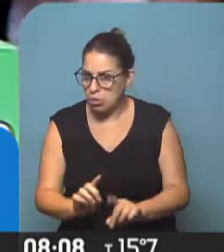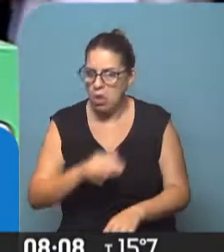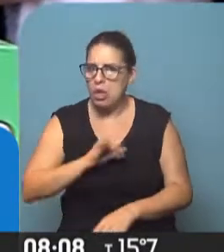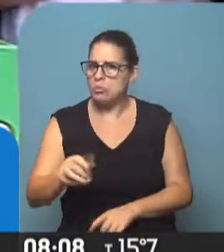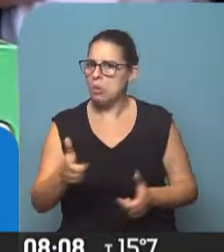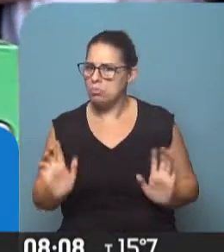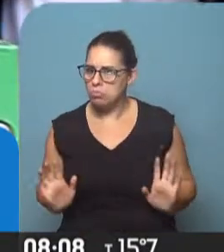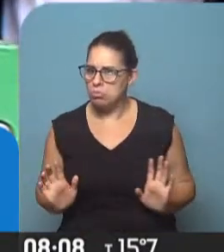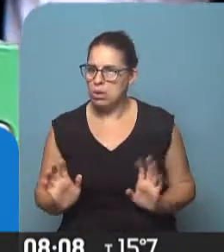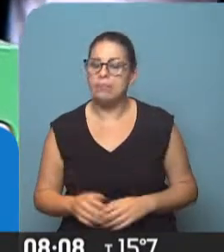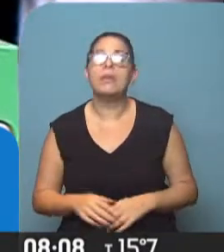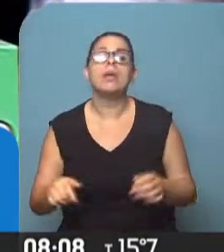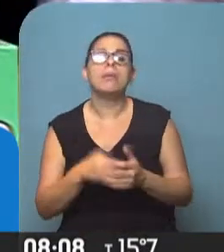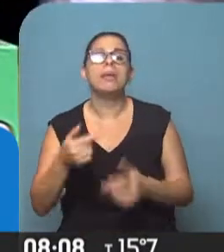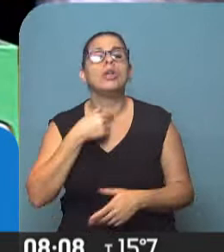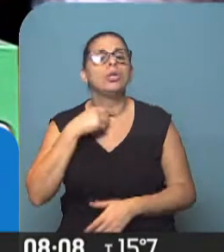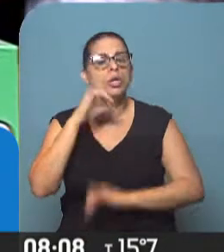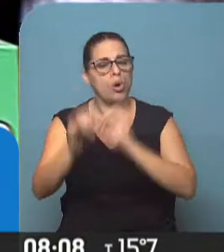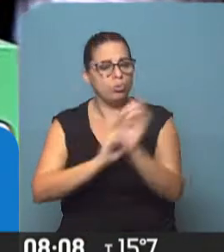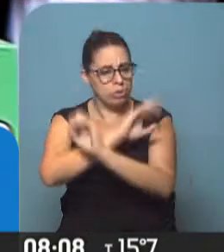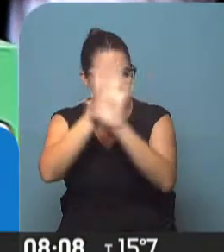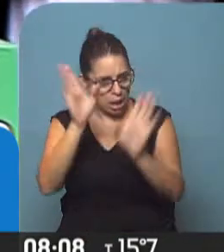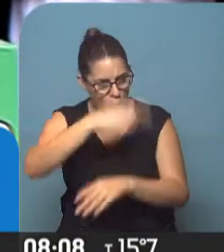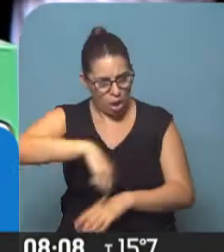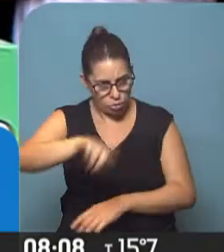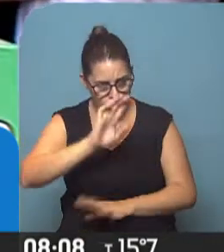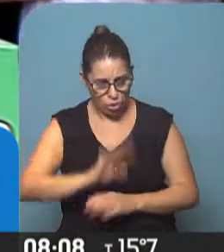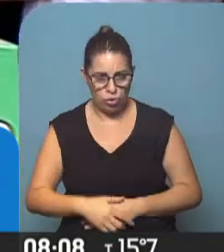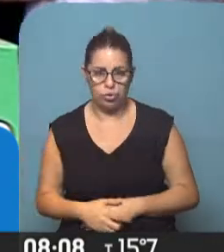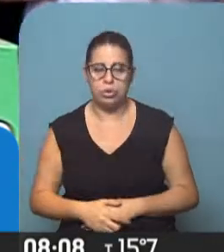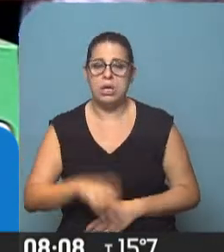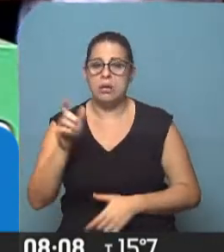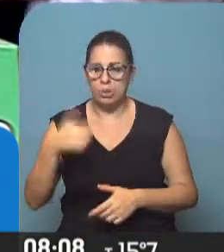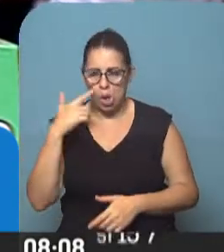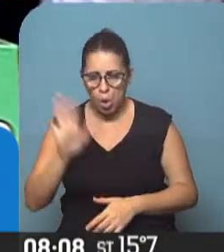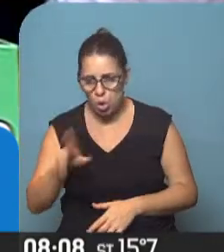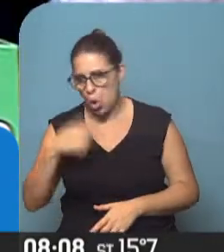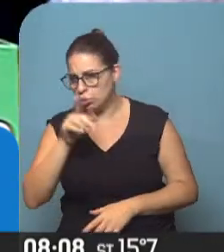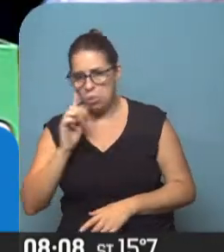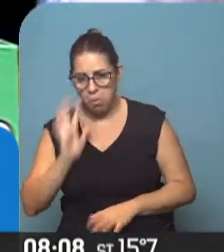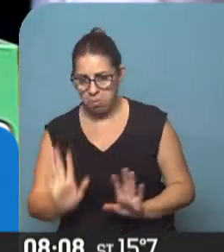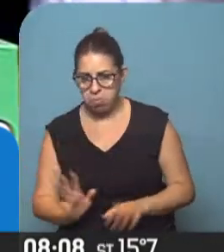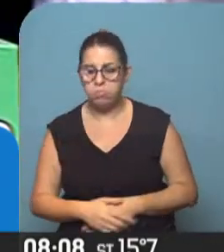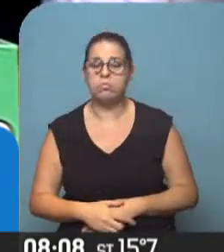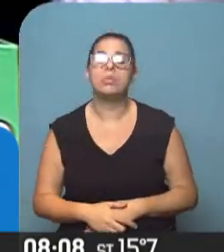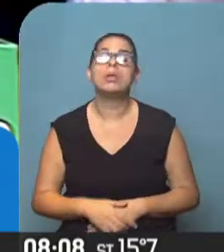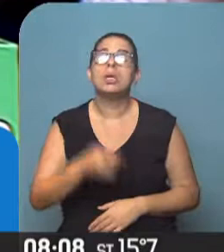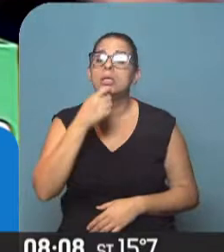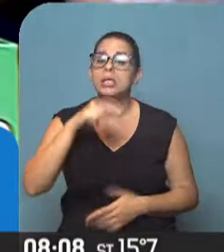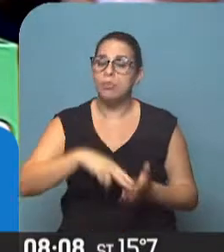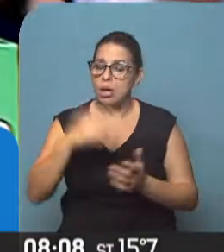denuncia. Pero les quiero aclarar lo siguiente a propios y extraños. Si tuviera un